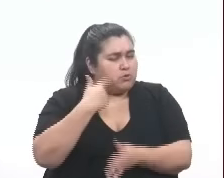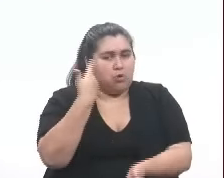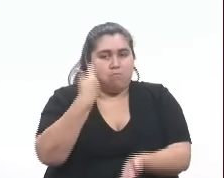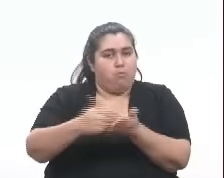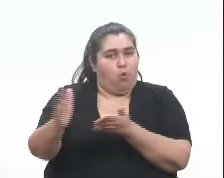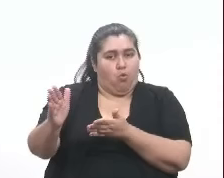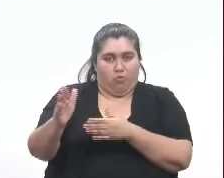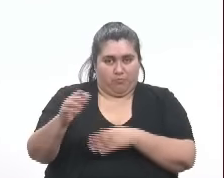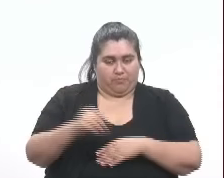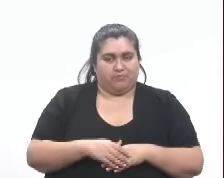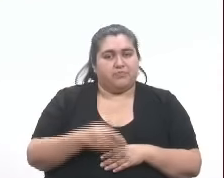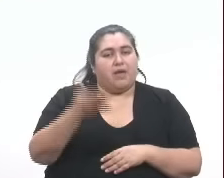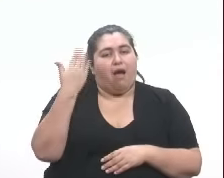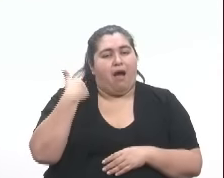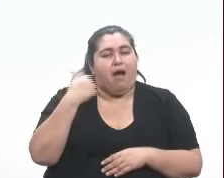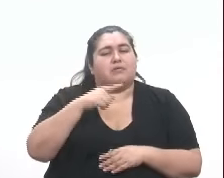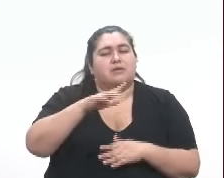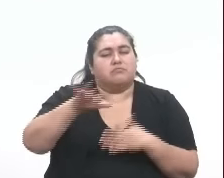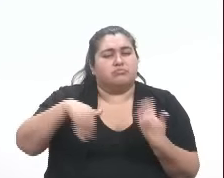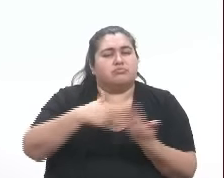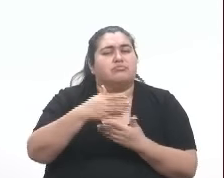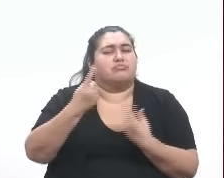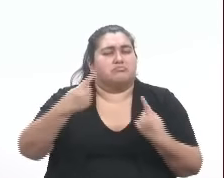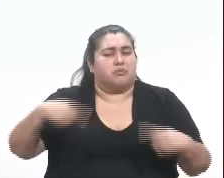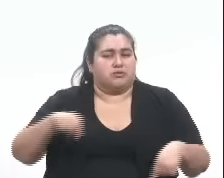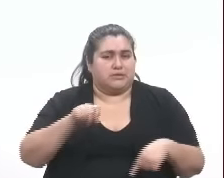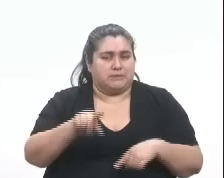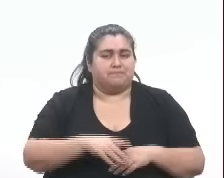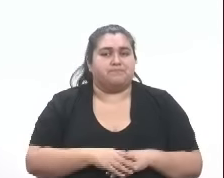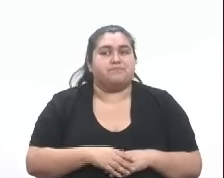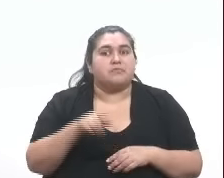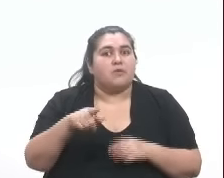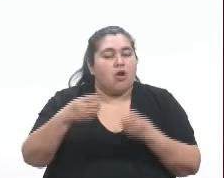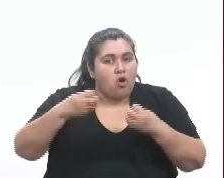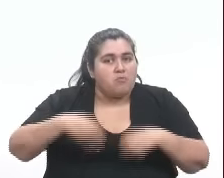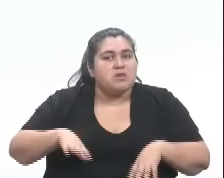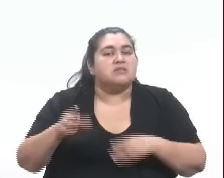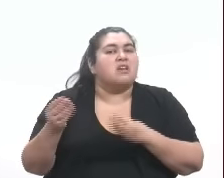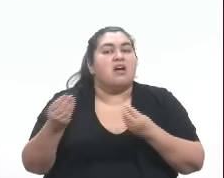Aramburu y comienza una represión